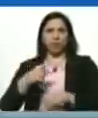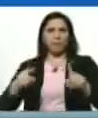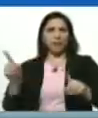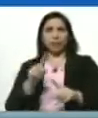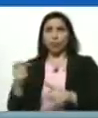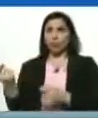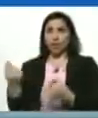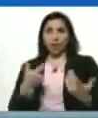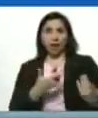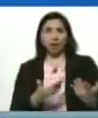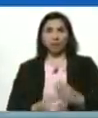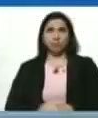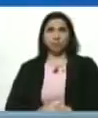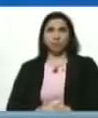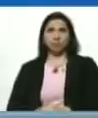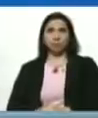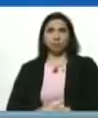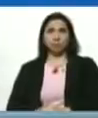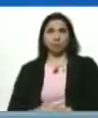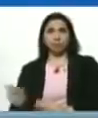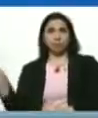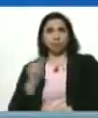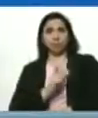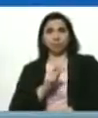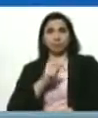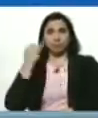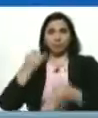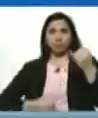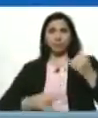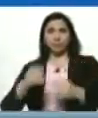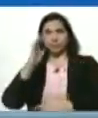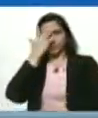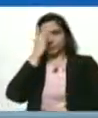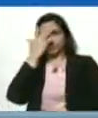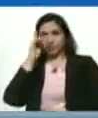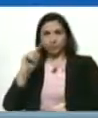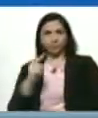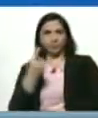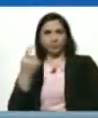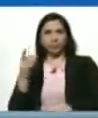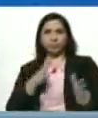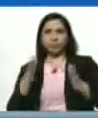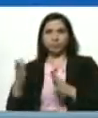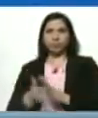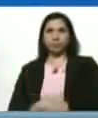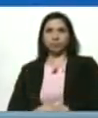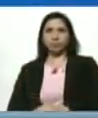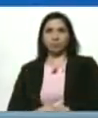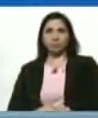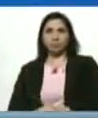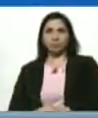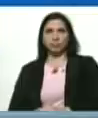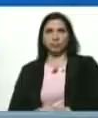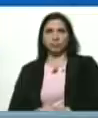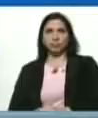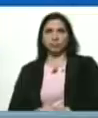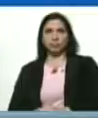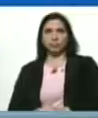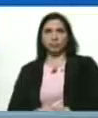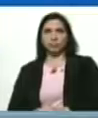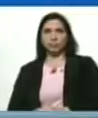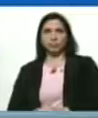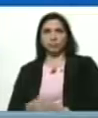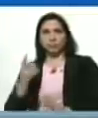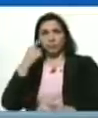no llegarán en el mes de finales de febrero principios de marzo y coincidió